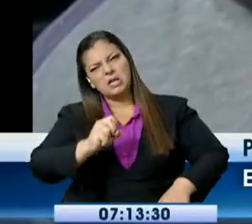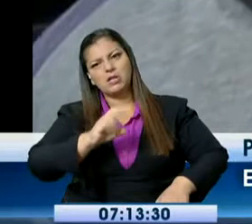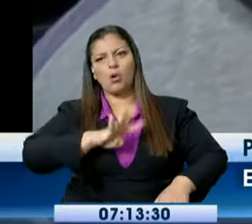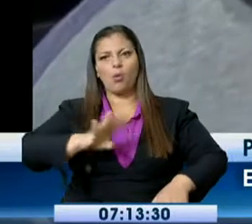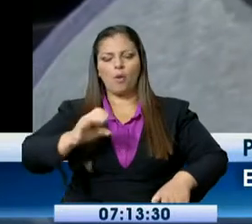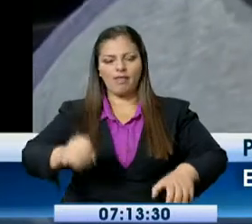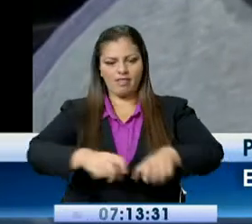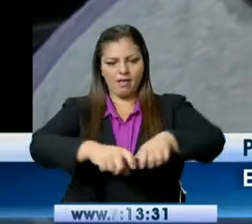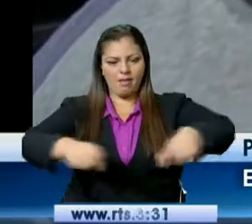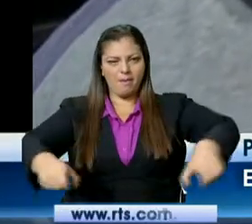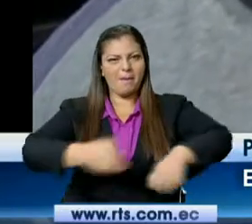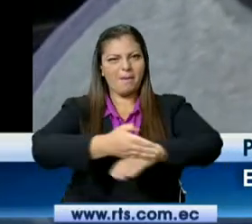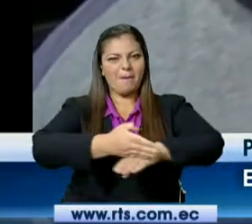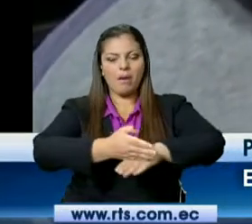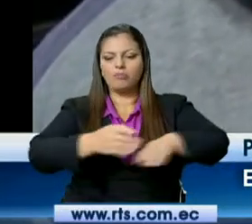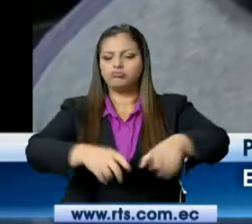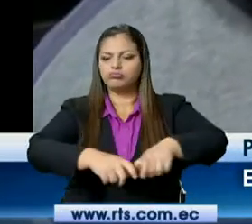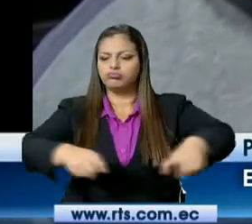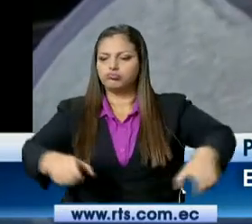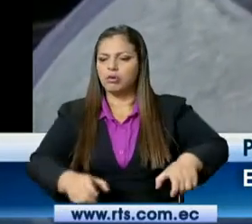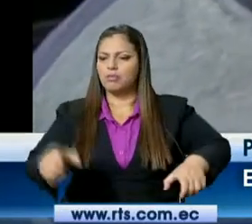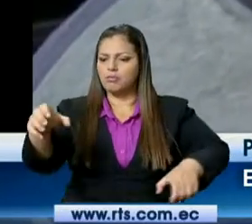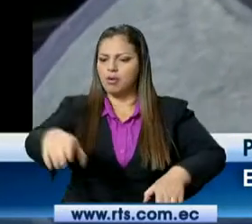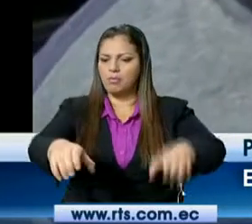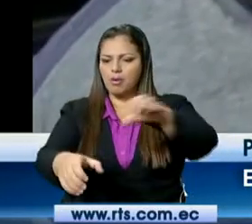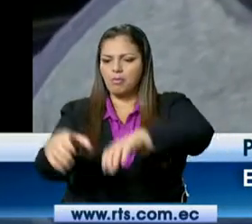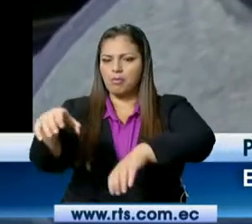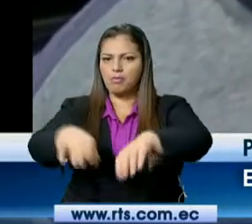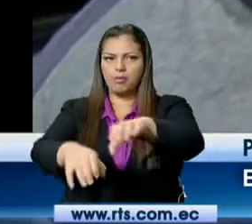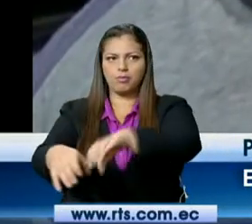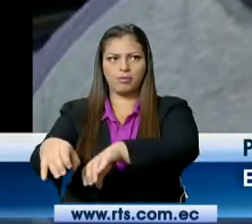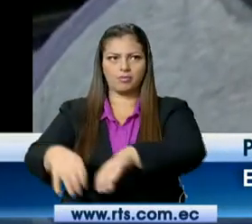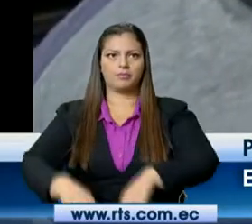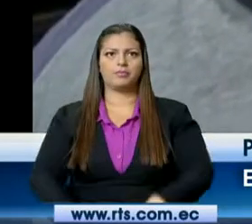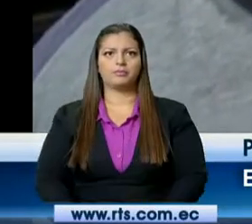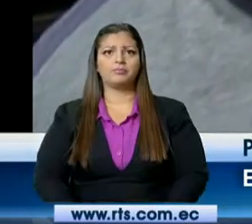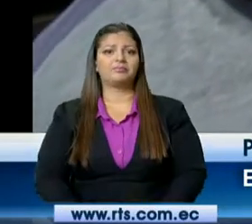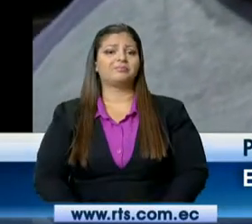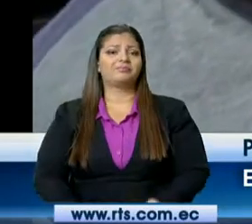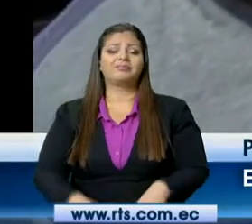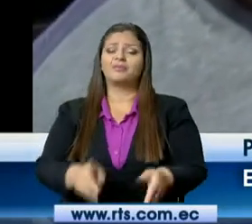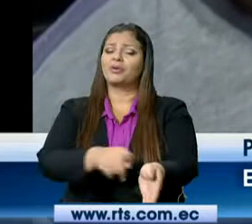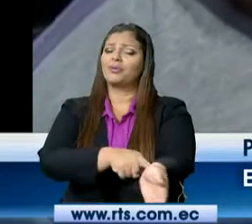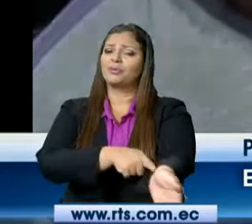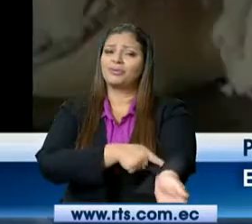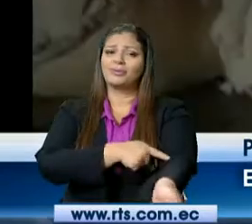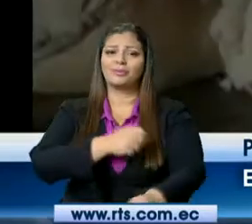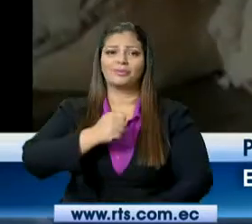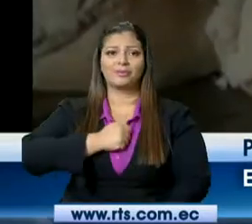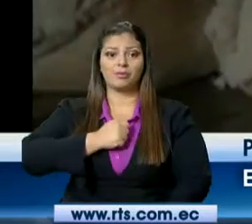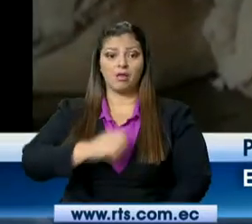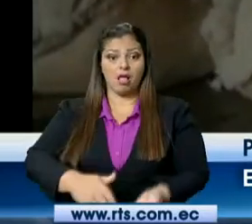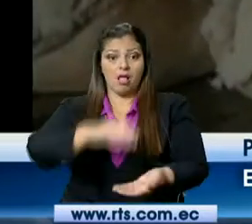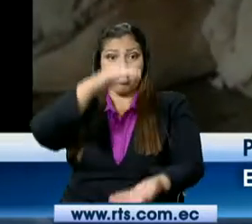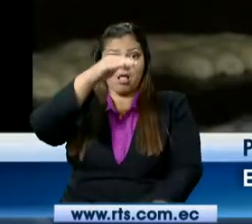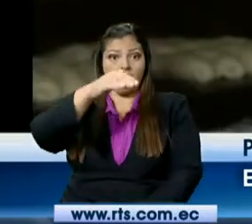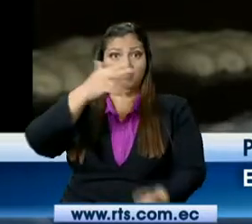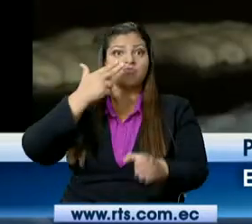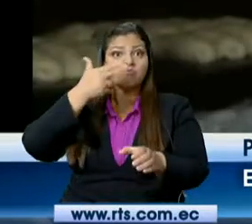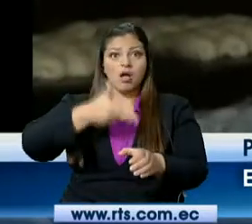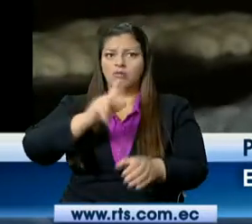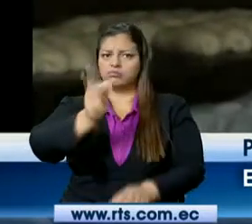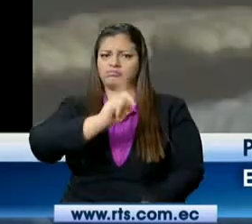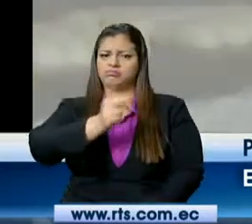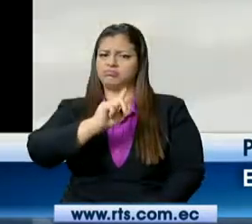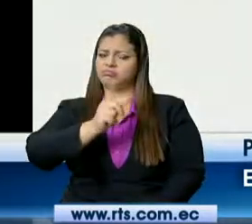Un cilindro de gas es mucho más barato, pero en cambio por la tradición nos mantenemos nosotros siguiendo trabajando aquí con ese horno de leña. La variedad de pan también es